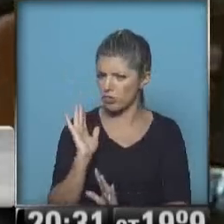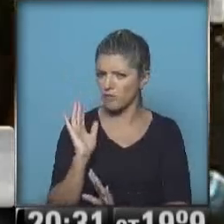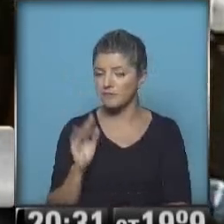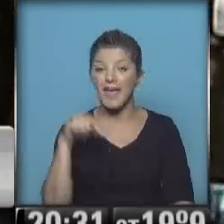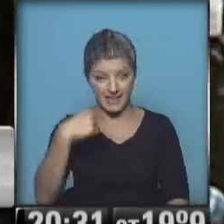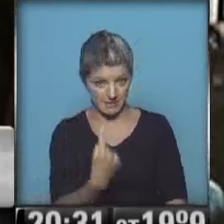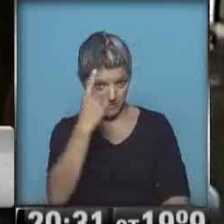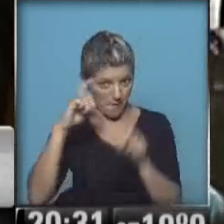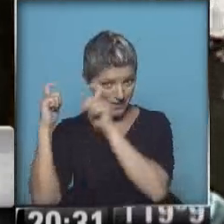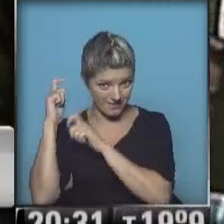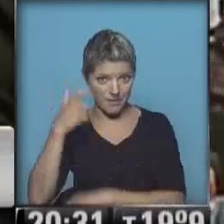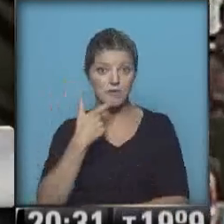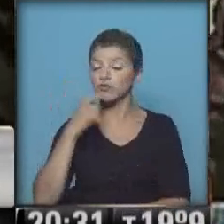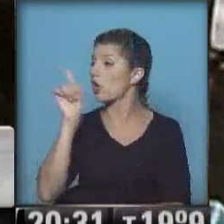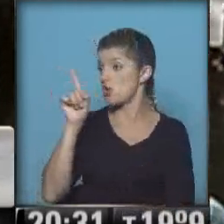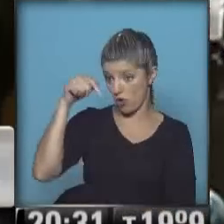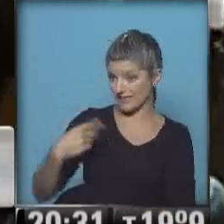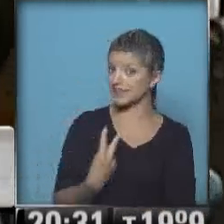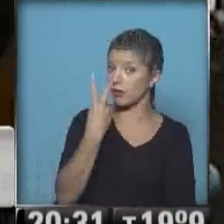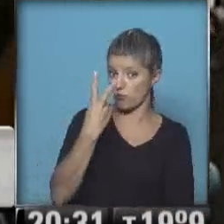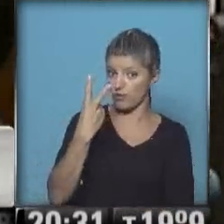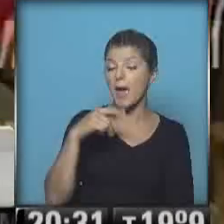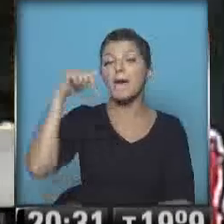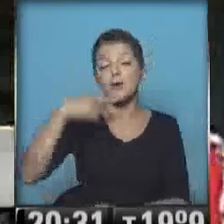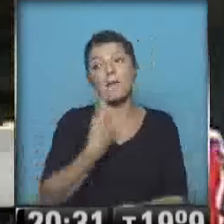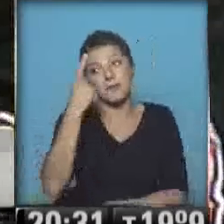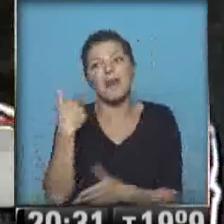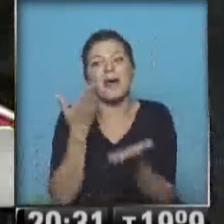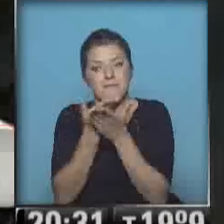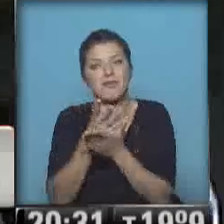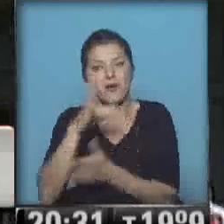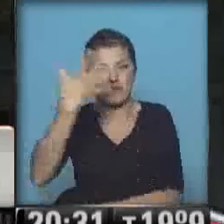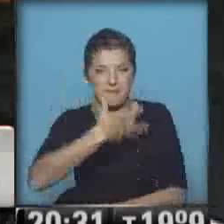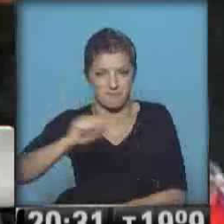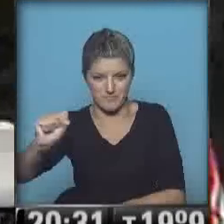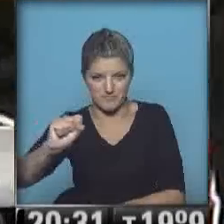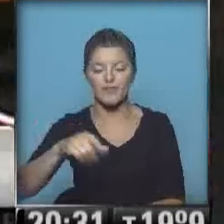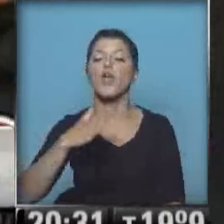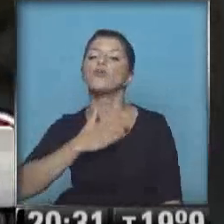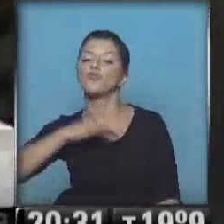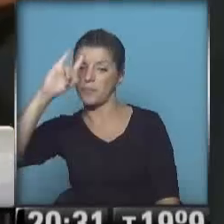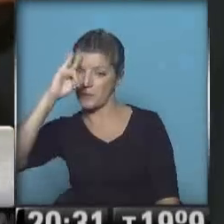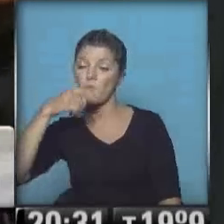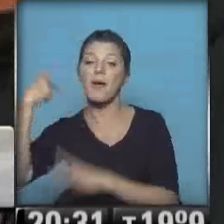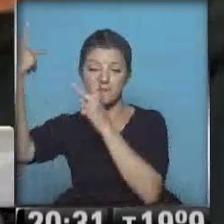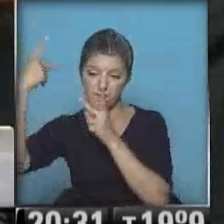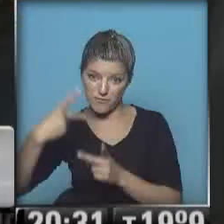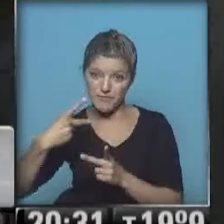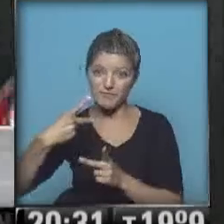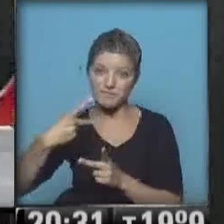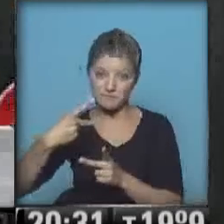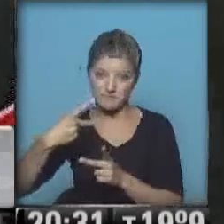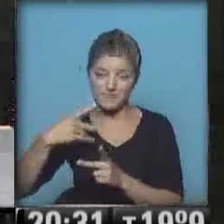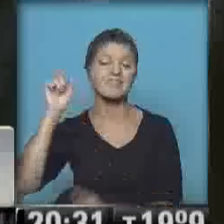en Mendoza? Segunda vez, pero a dedos la primera vez. Sí, me vine de Fray Bento, Uruguay. Ahí cruce con